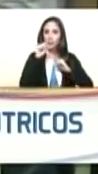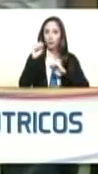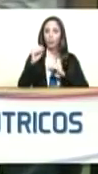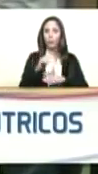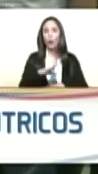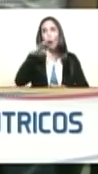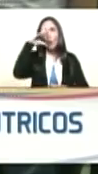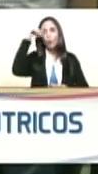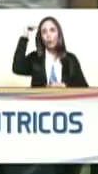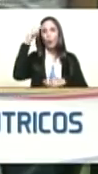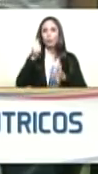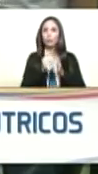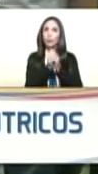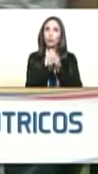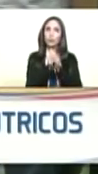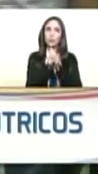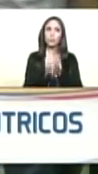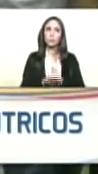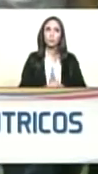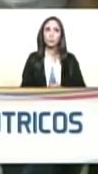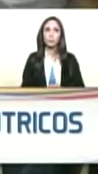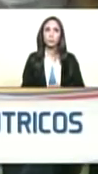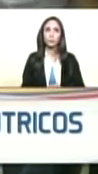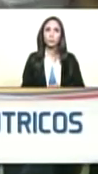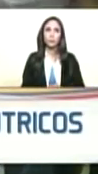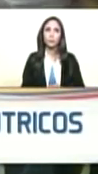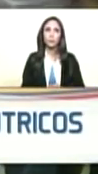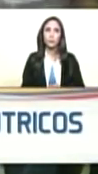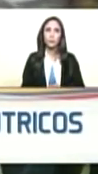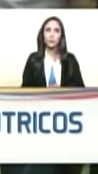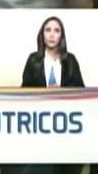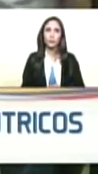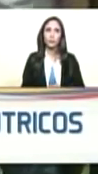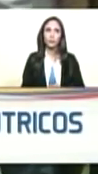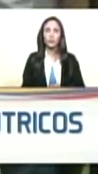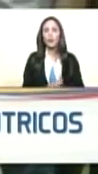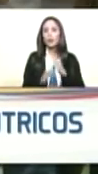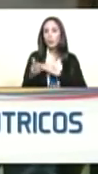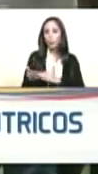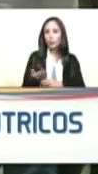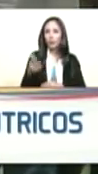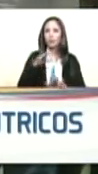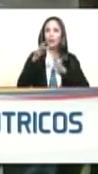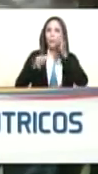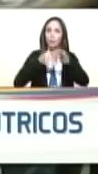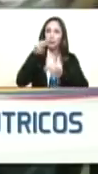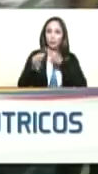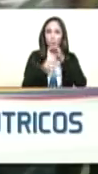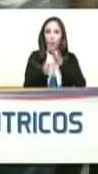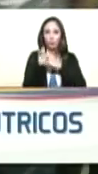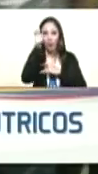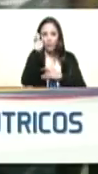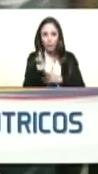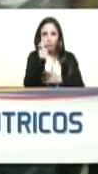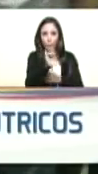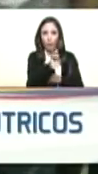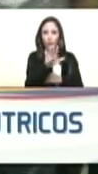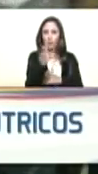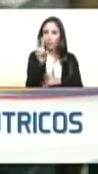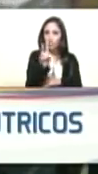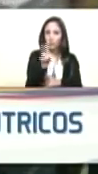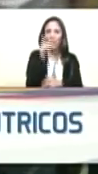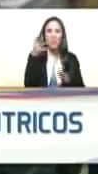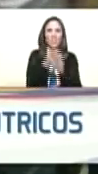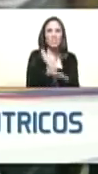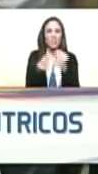me lo bendiga. Es importante para seguir explicarle un poco al pueblo venezolano, presidente, de qué se trata esta